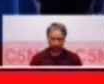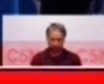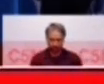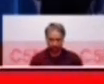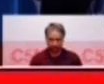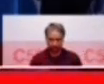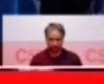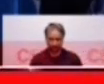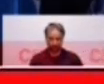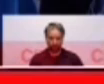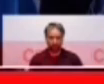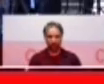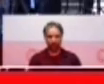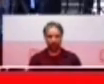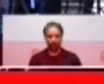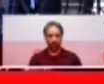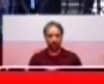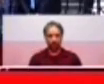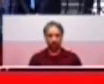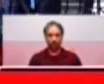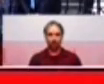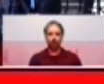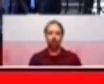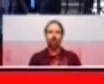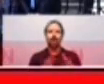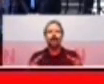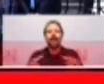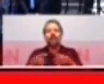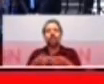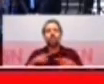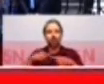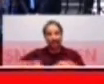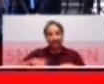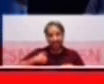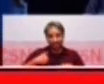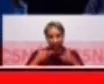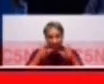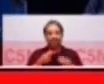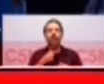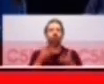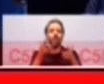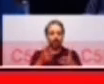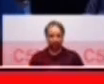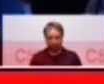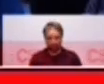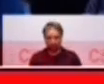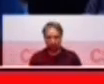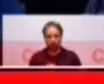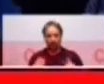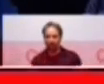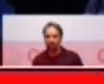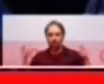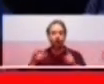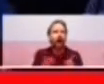rápido como lo había prometido y lo está materializando y lo está demostrando que lo va a hacer pero ojo con el plafón que tenemos atrás porque esto no no venimos de los 10 años